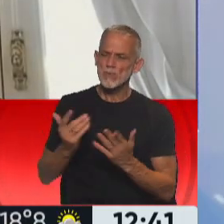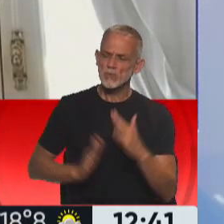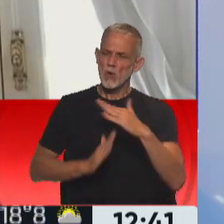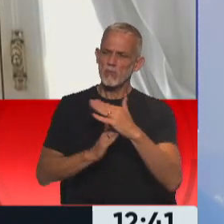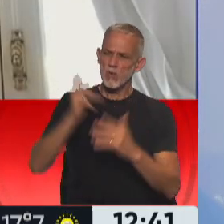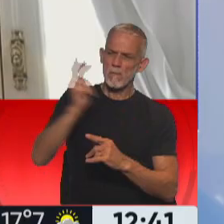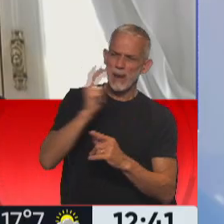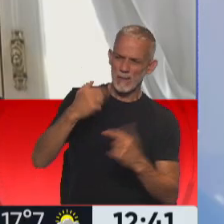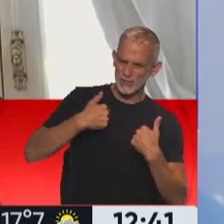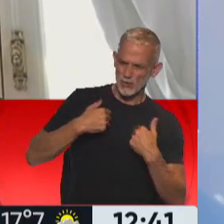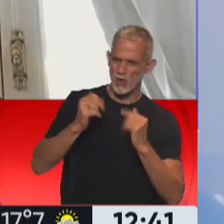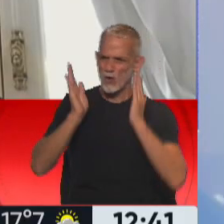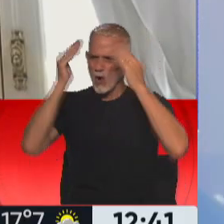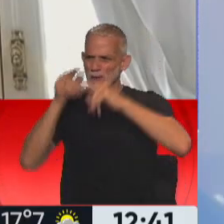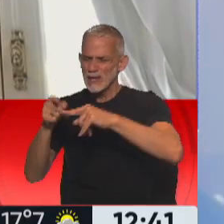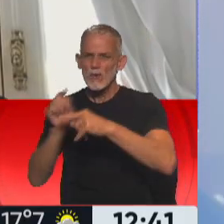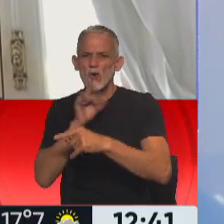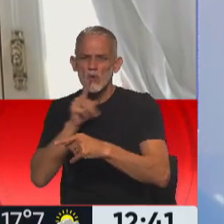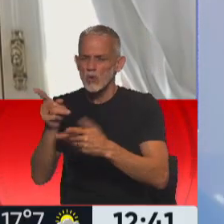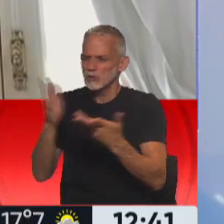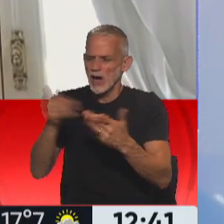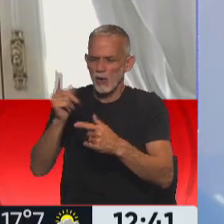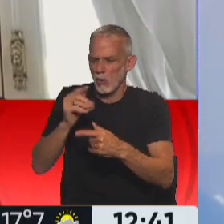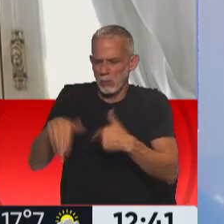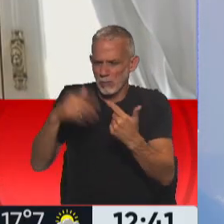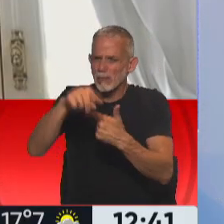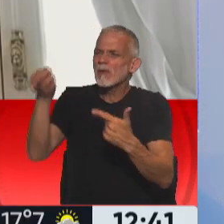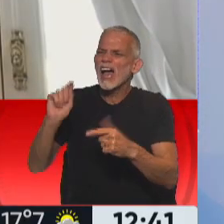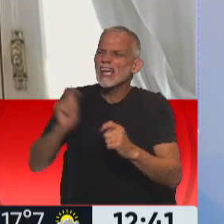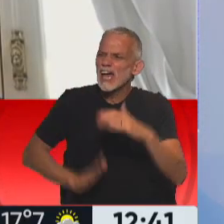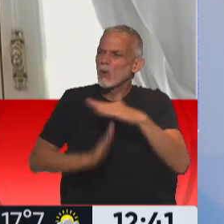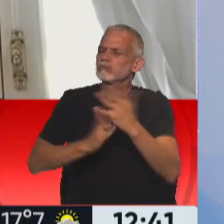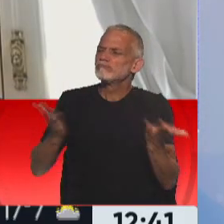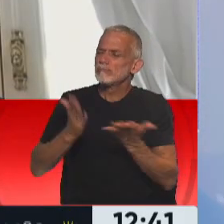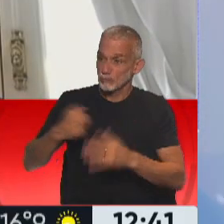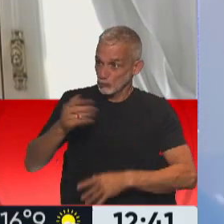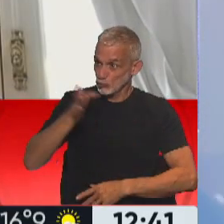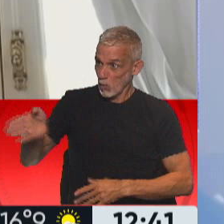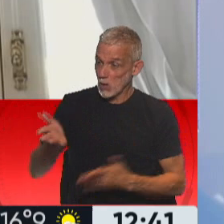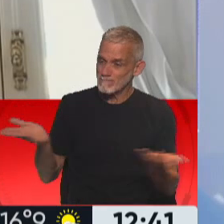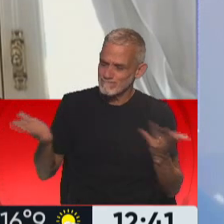Papa de Roma, si el obispo de Rusia o el patriarca. Bueno, si yo voy, no queda